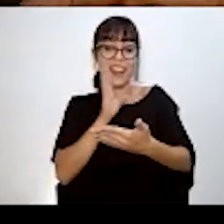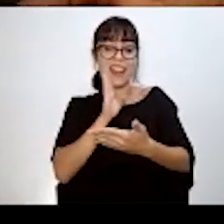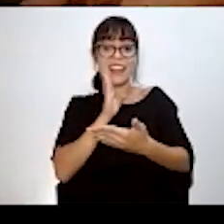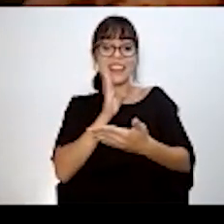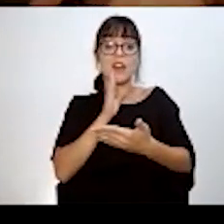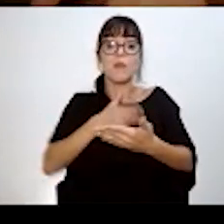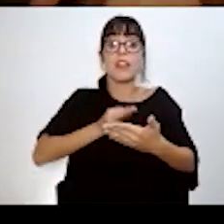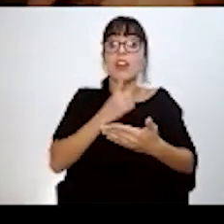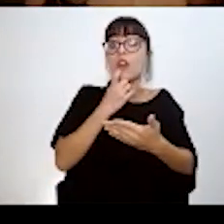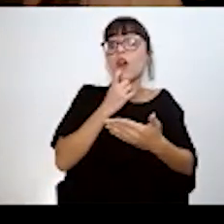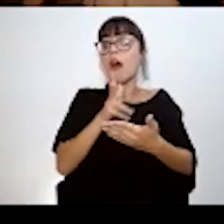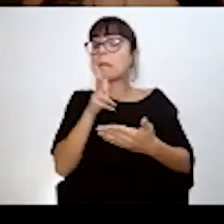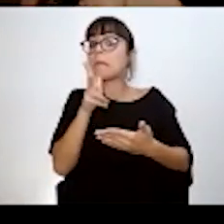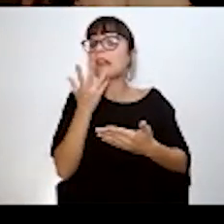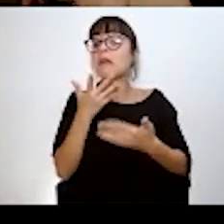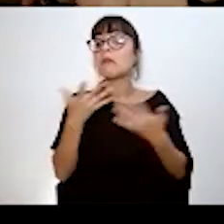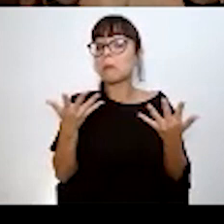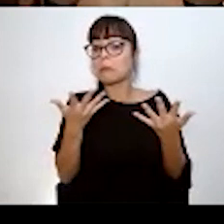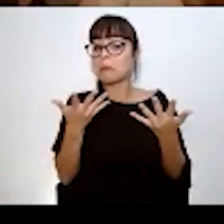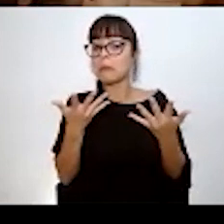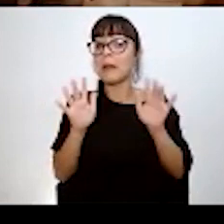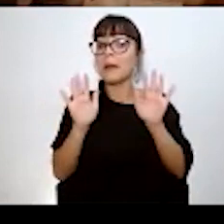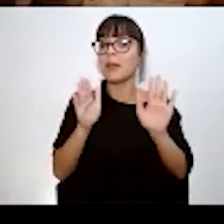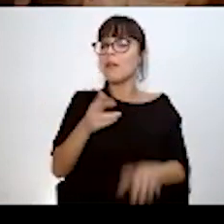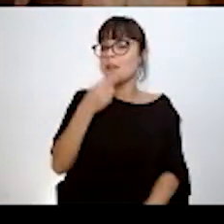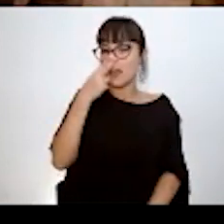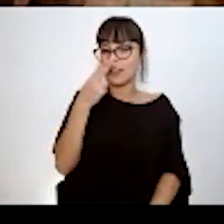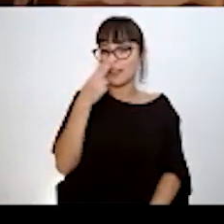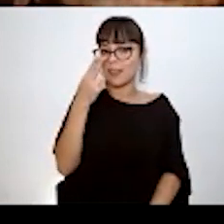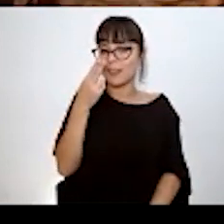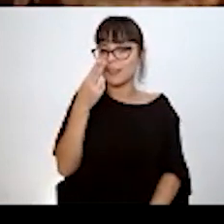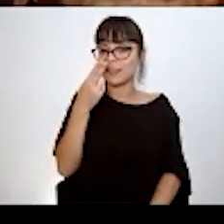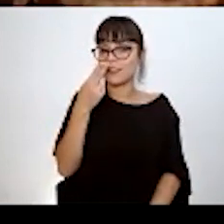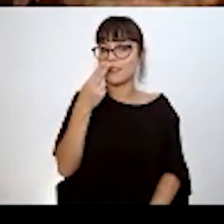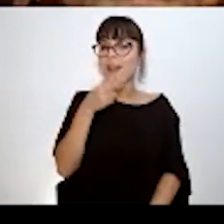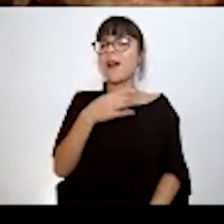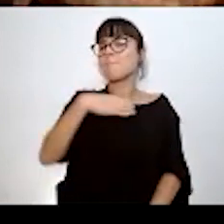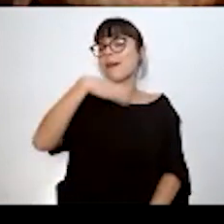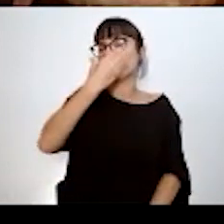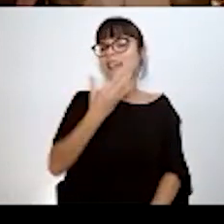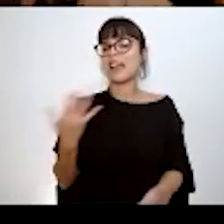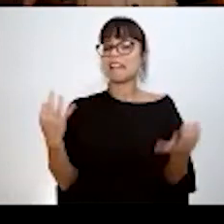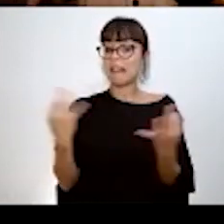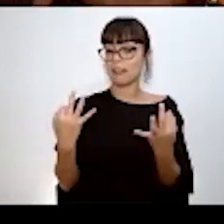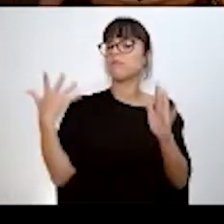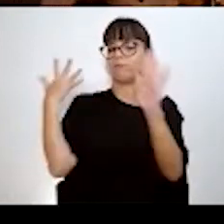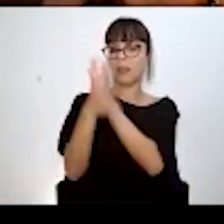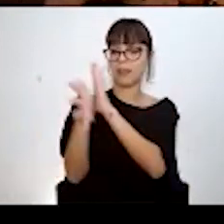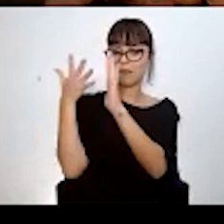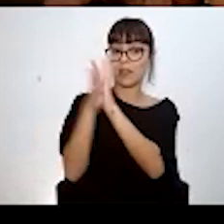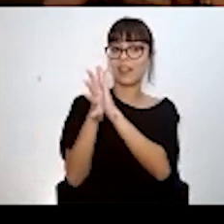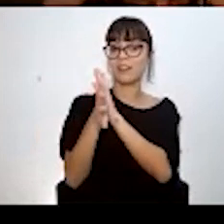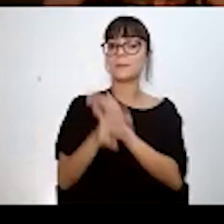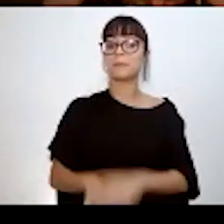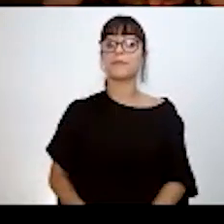puede ser verde, pero lo que nos interesa es tener capacidad de explicar lo que es una manzana. Al final después puede ser una